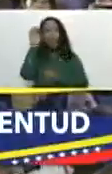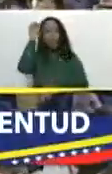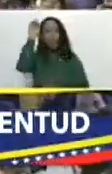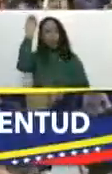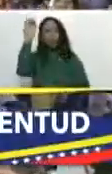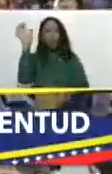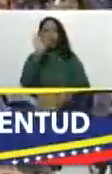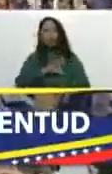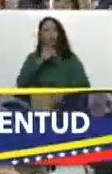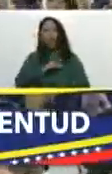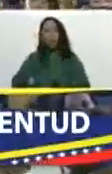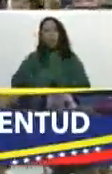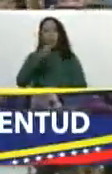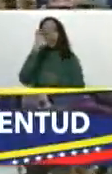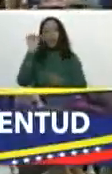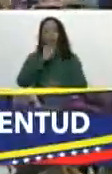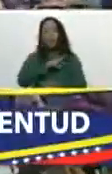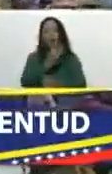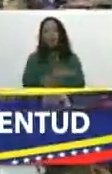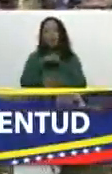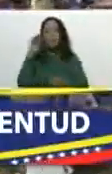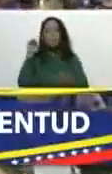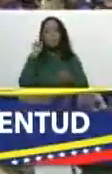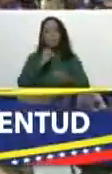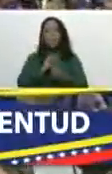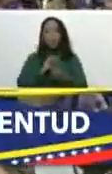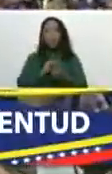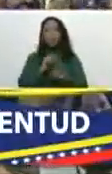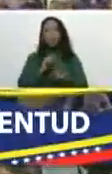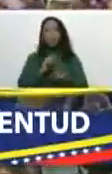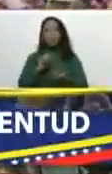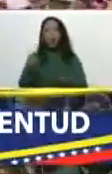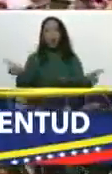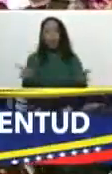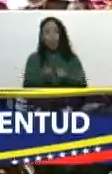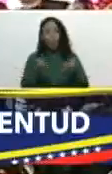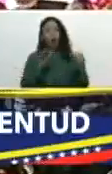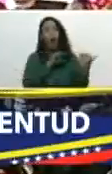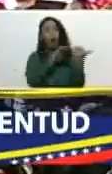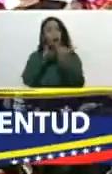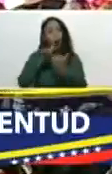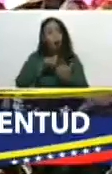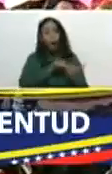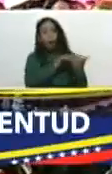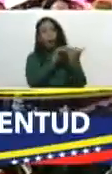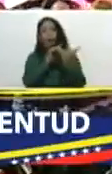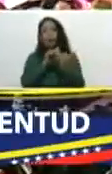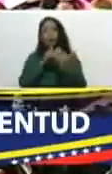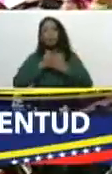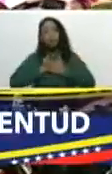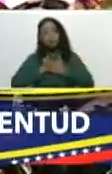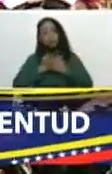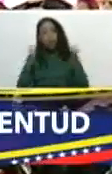Una sociedad más solidaria, más igualitaria. Una sociedad de iguales,